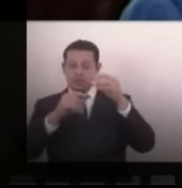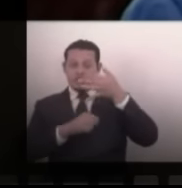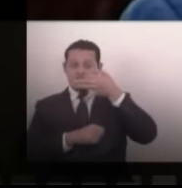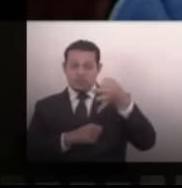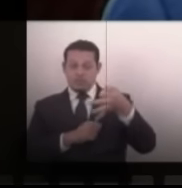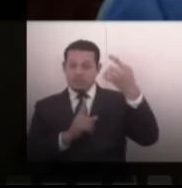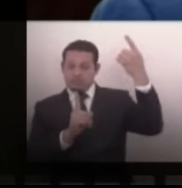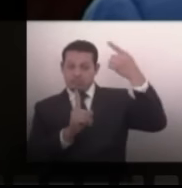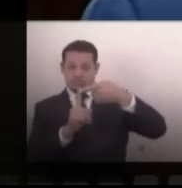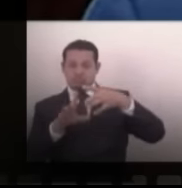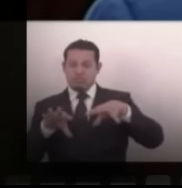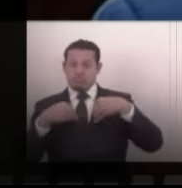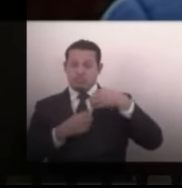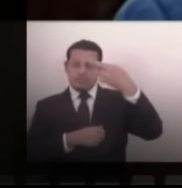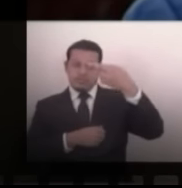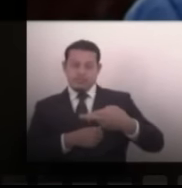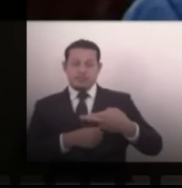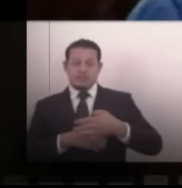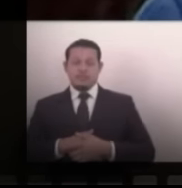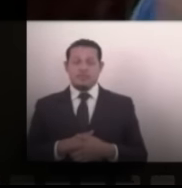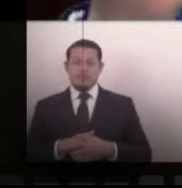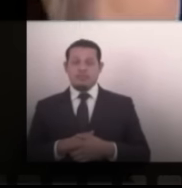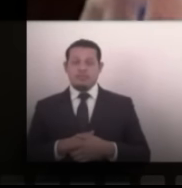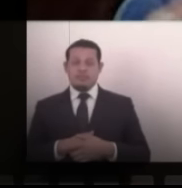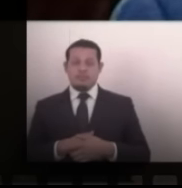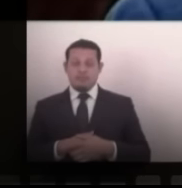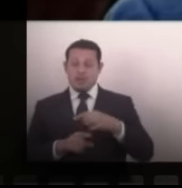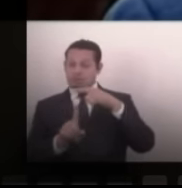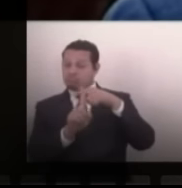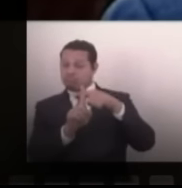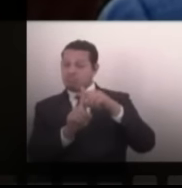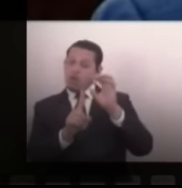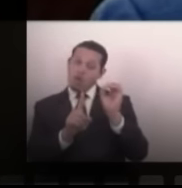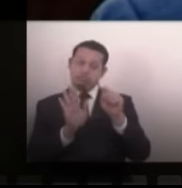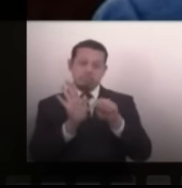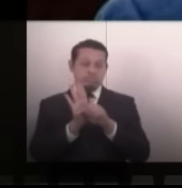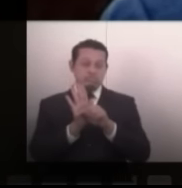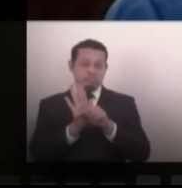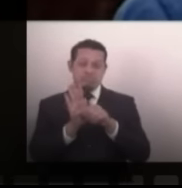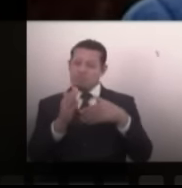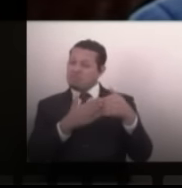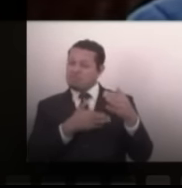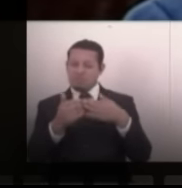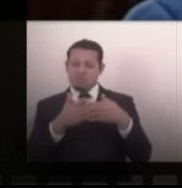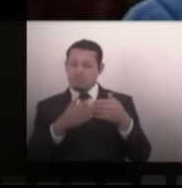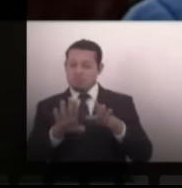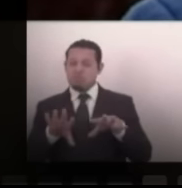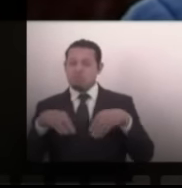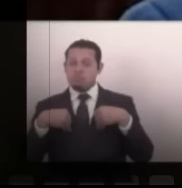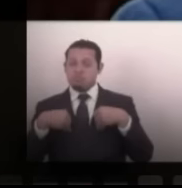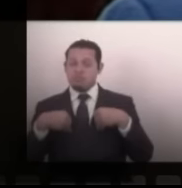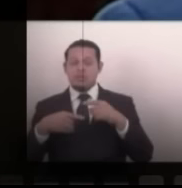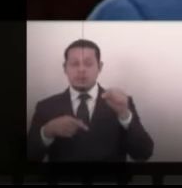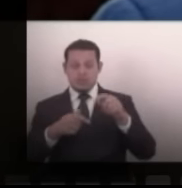verdad nos obliga a aceptar una realidad ya sea esta positiva o ya sea esta negativa también